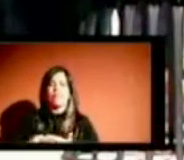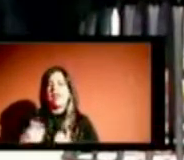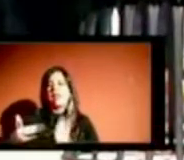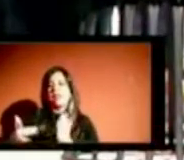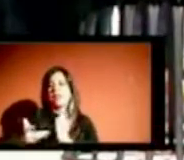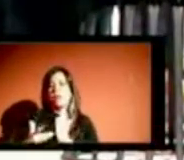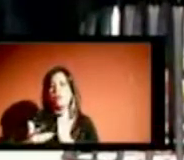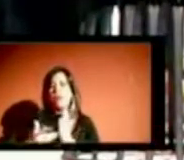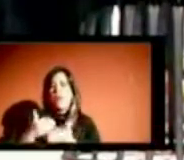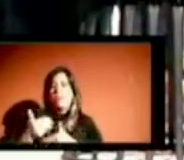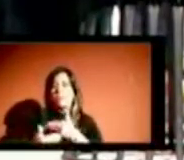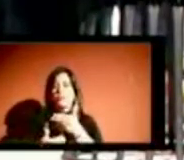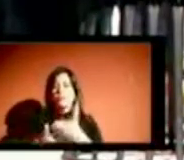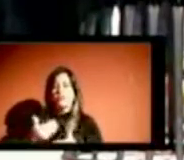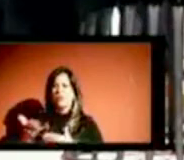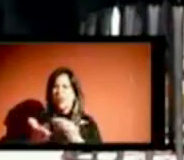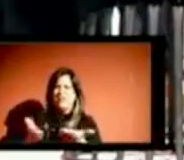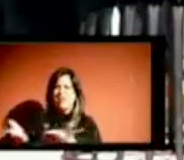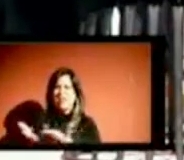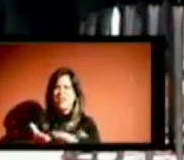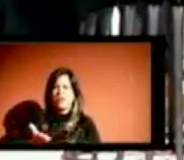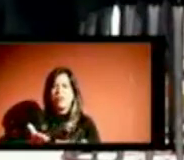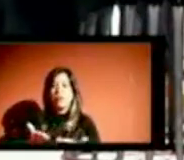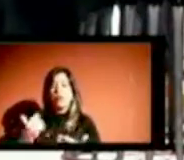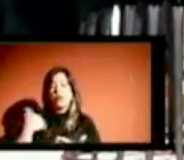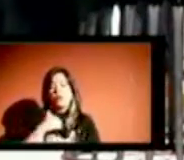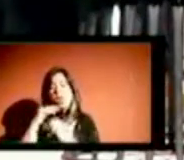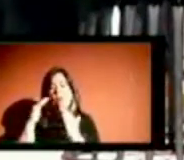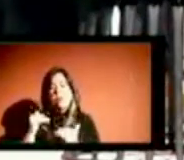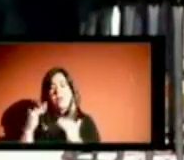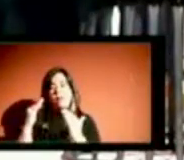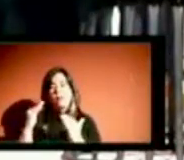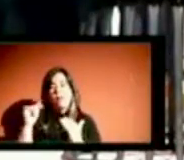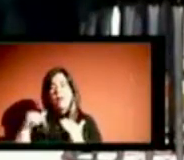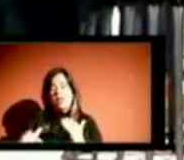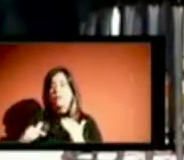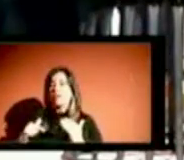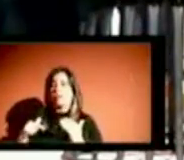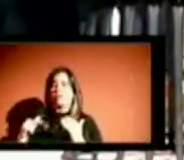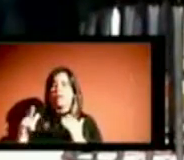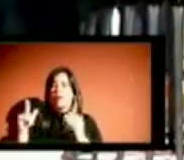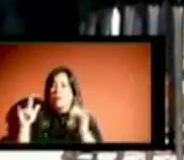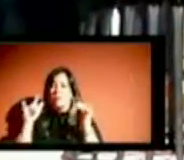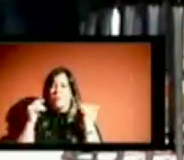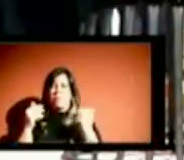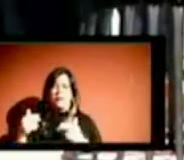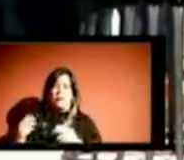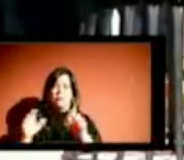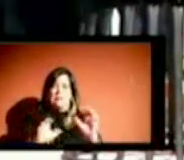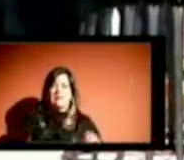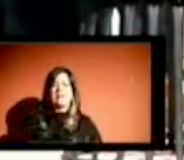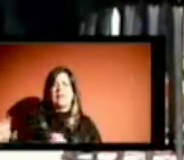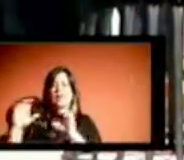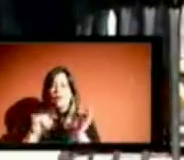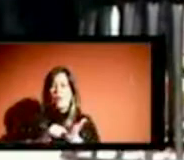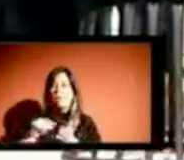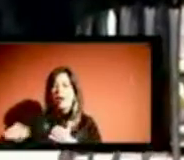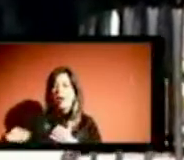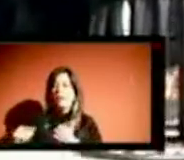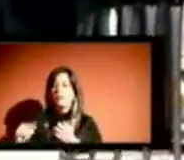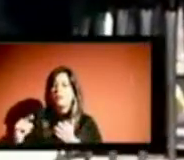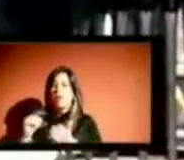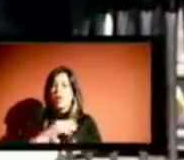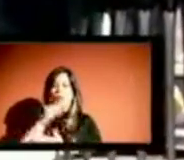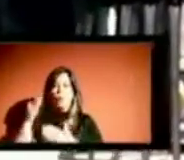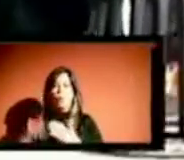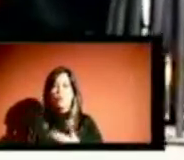habla también del perfeccionamiento de servicios y esperemos que este ciclo contributivo sea uno histórico, a la altura de los tiempos y